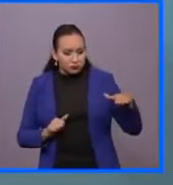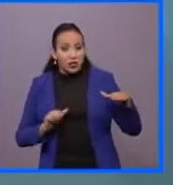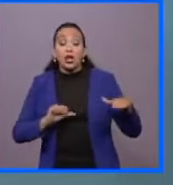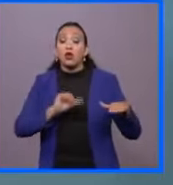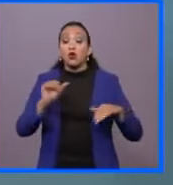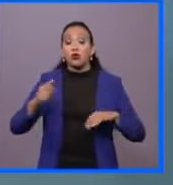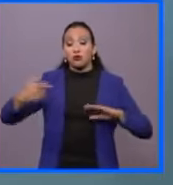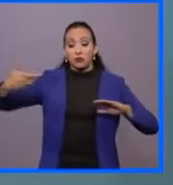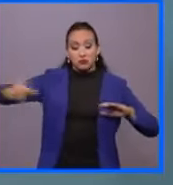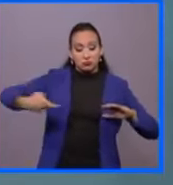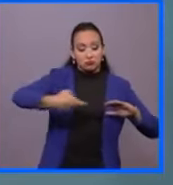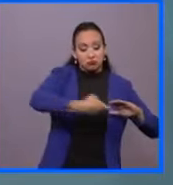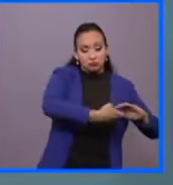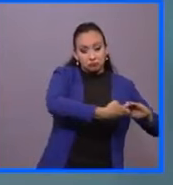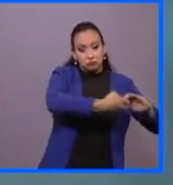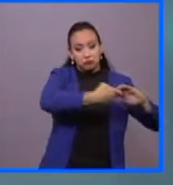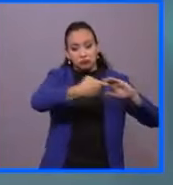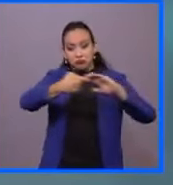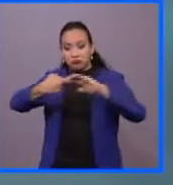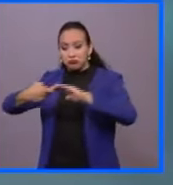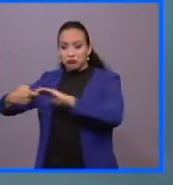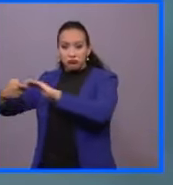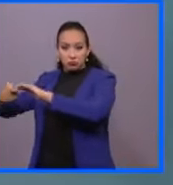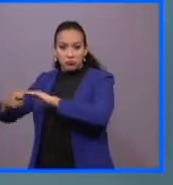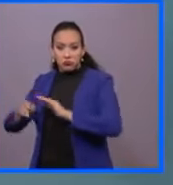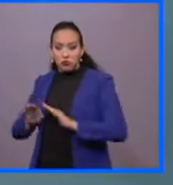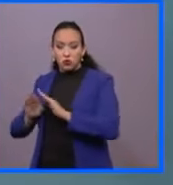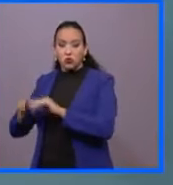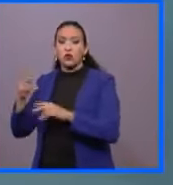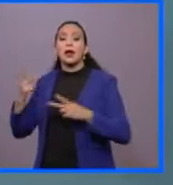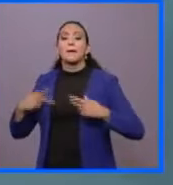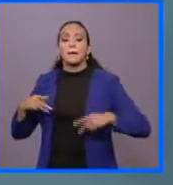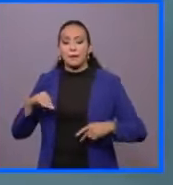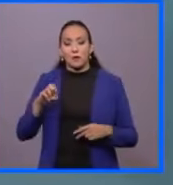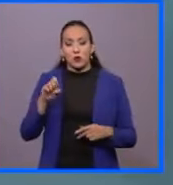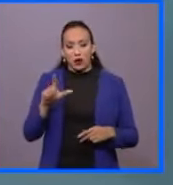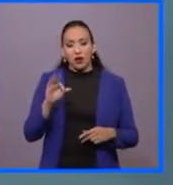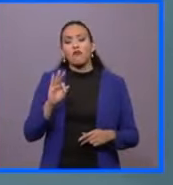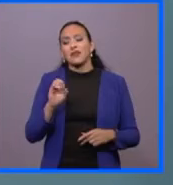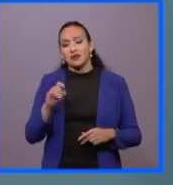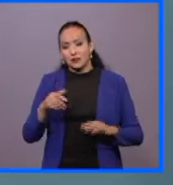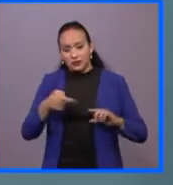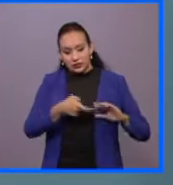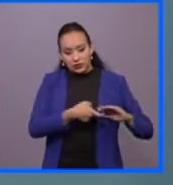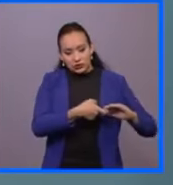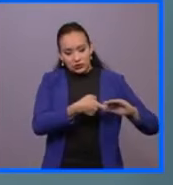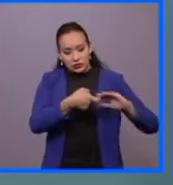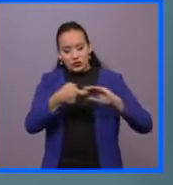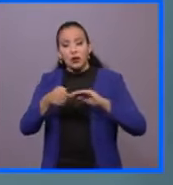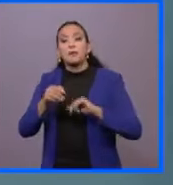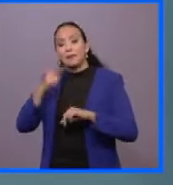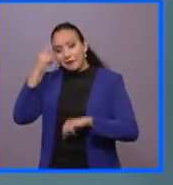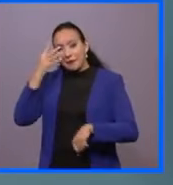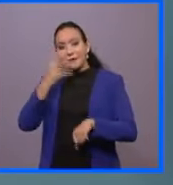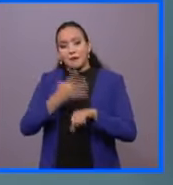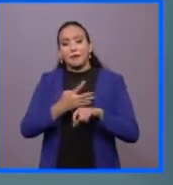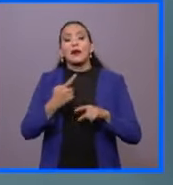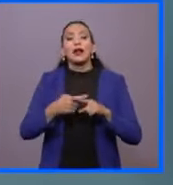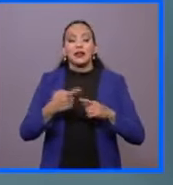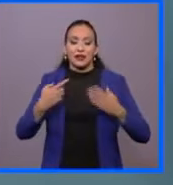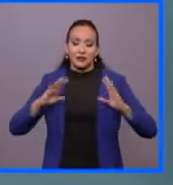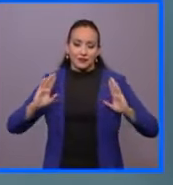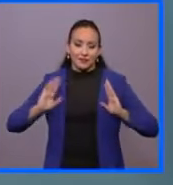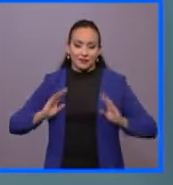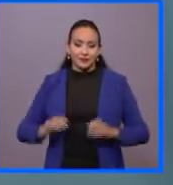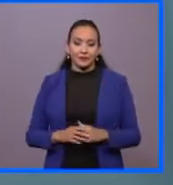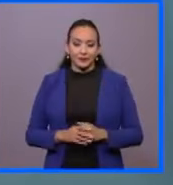y remisión al depósito respectivo efectuado por una persona moral o física con motivo de una infracción impuesta por la Guardia